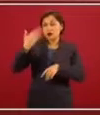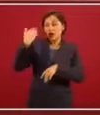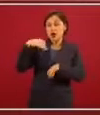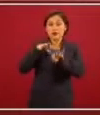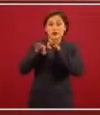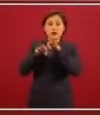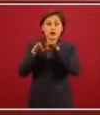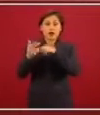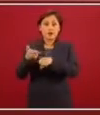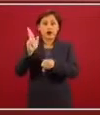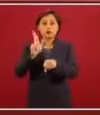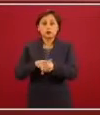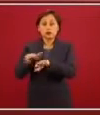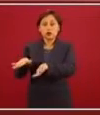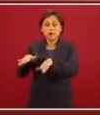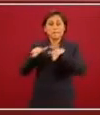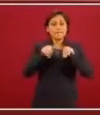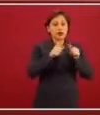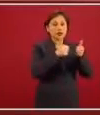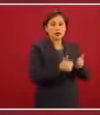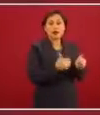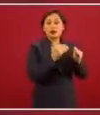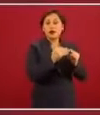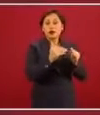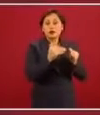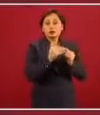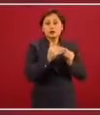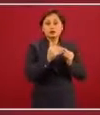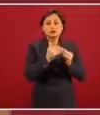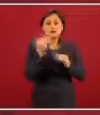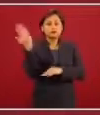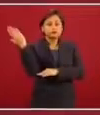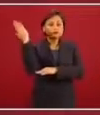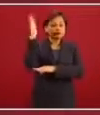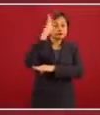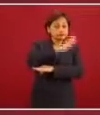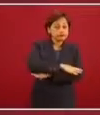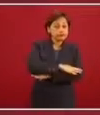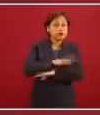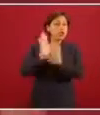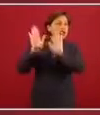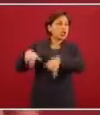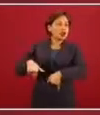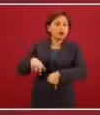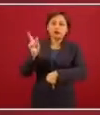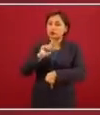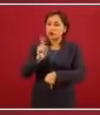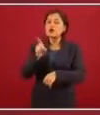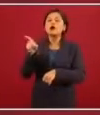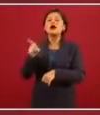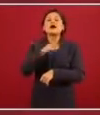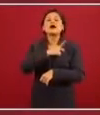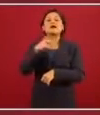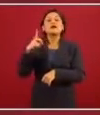debe ausentarse del todo, porque si el hospital concreto o el sistema estatal de salud, o si ocurriera en las